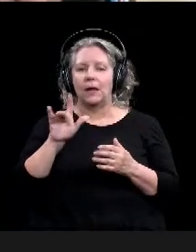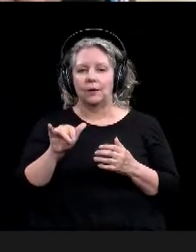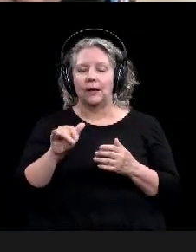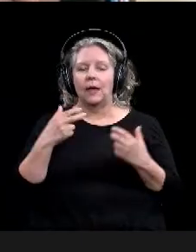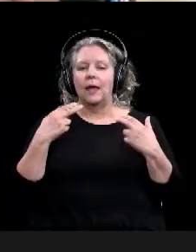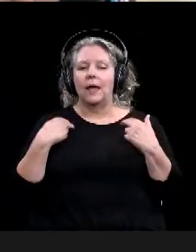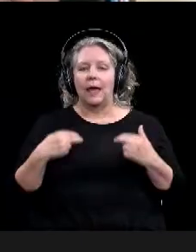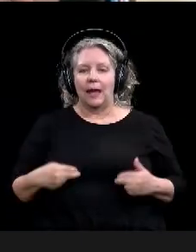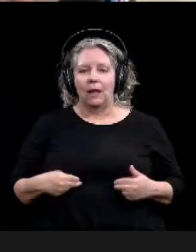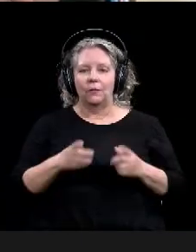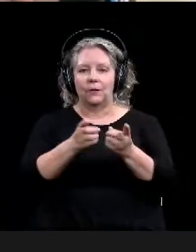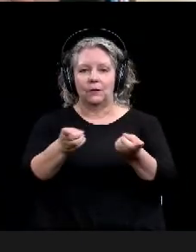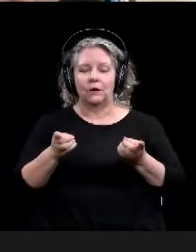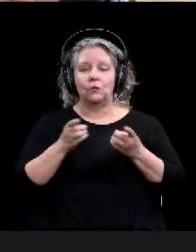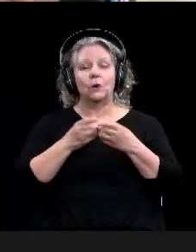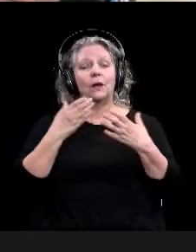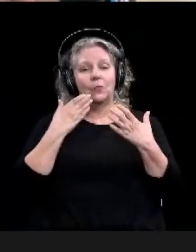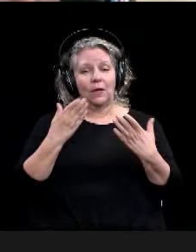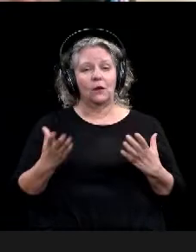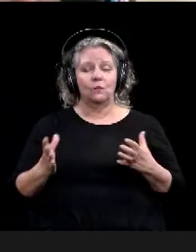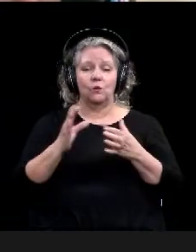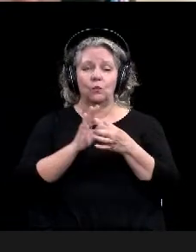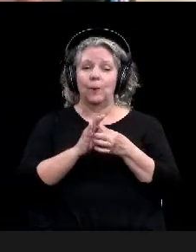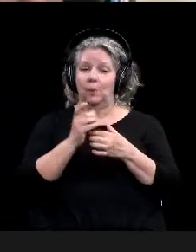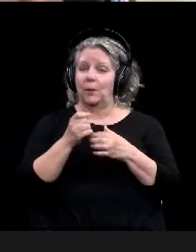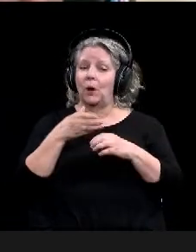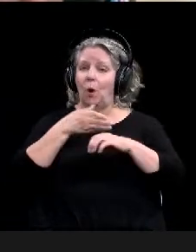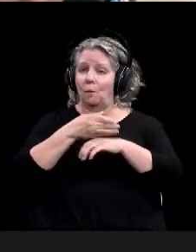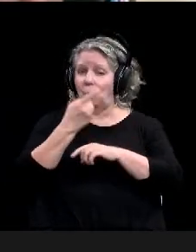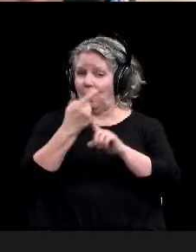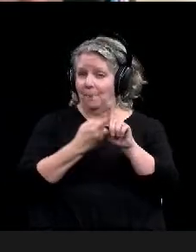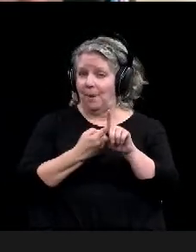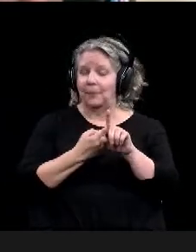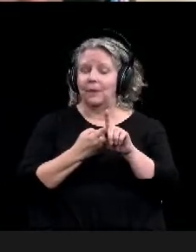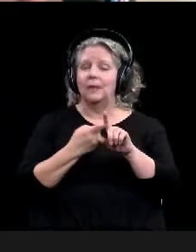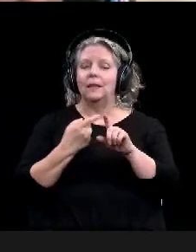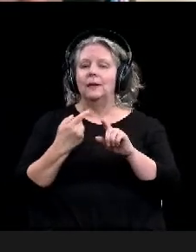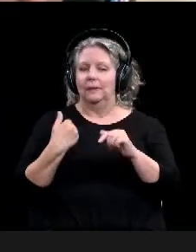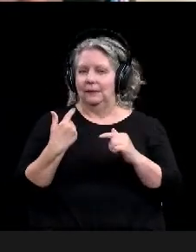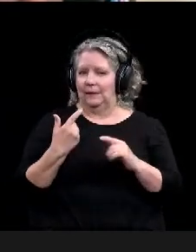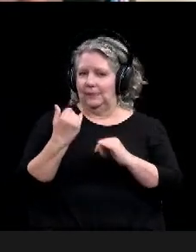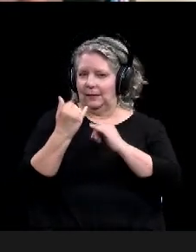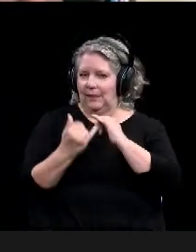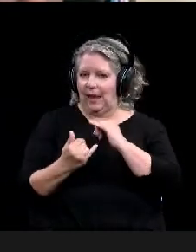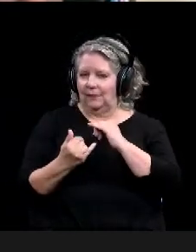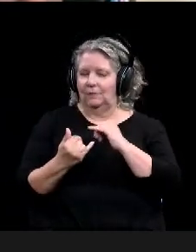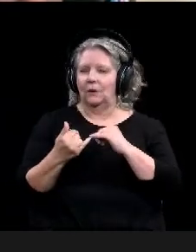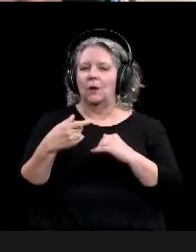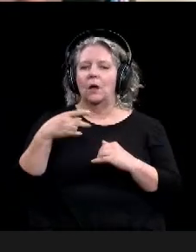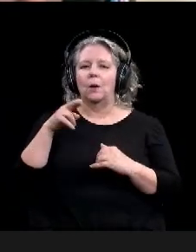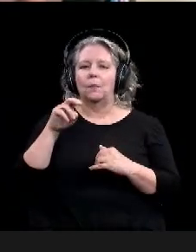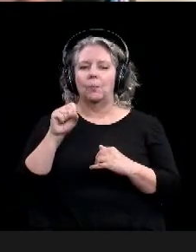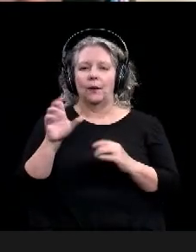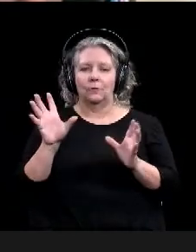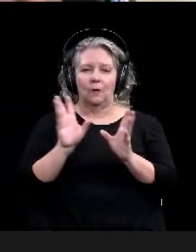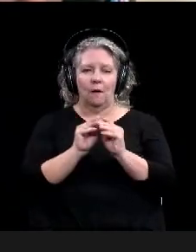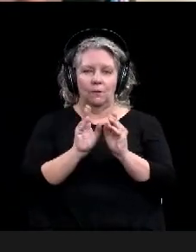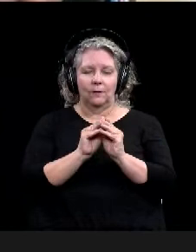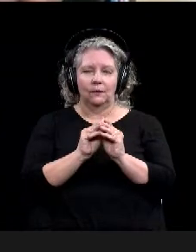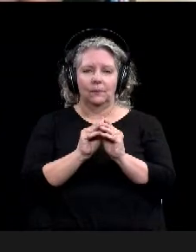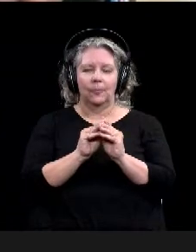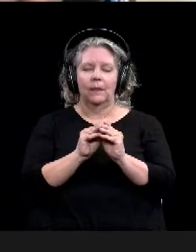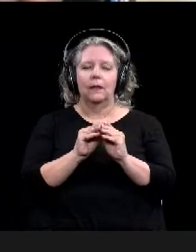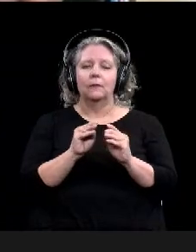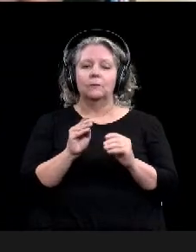hemos tenido tenemos varios este para ponernos al tanto de las gracias este doctor por favor